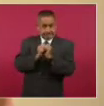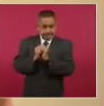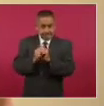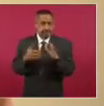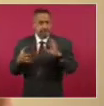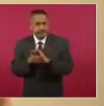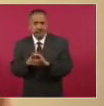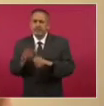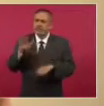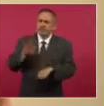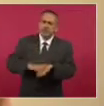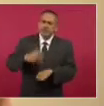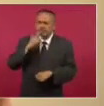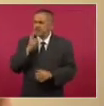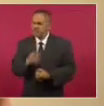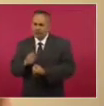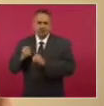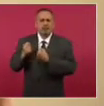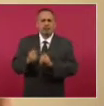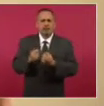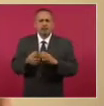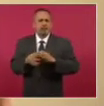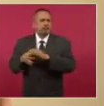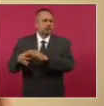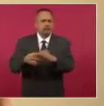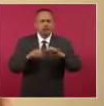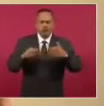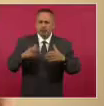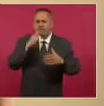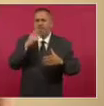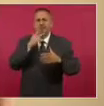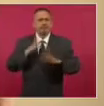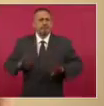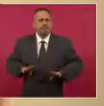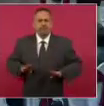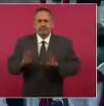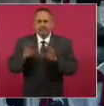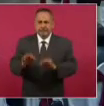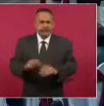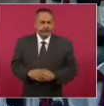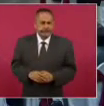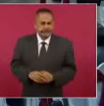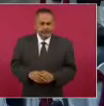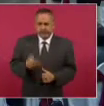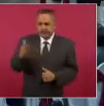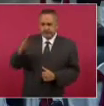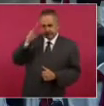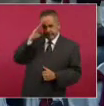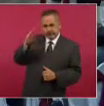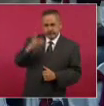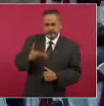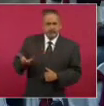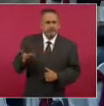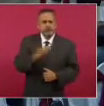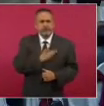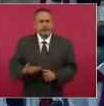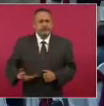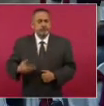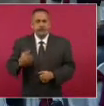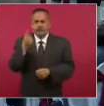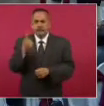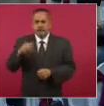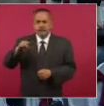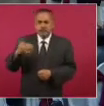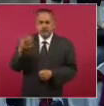colectivamente son más fuertes y se pueden obtener mayores derechos. Señor presidente, este 1 de